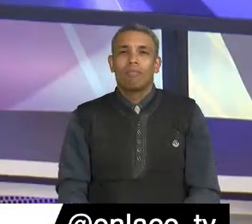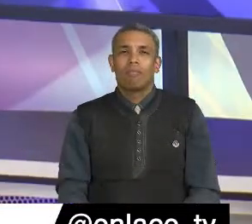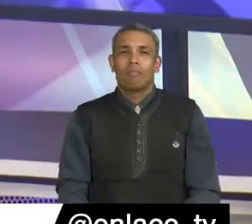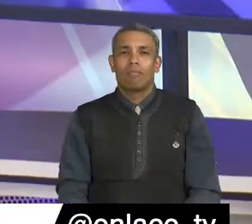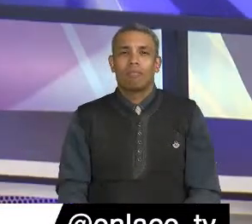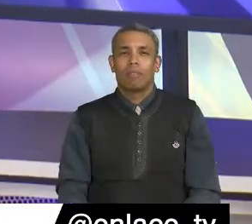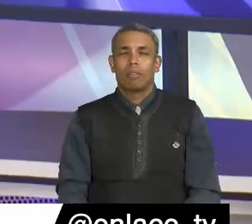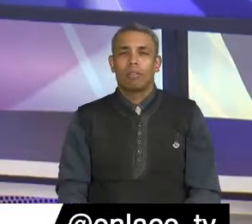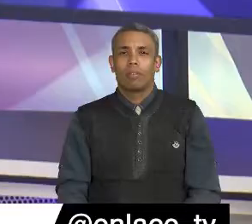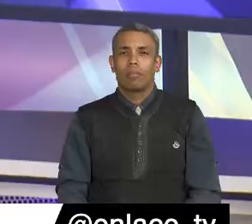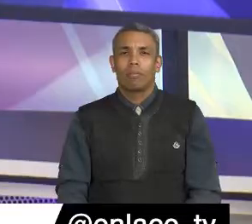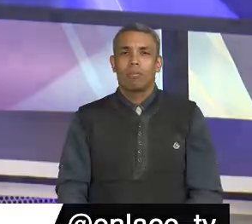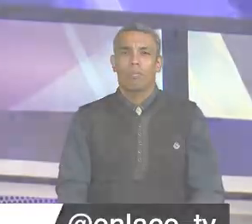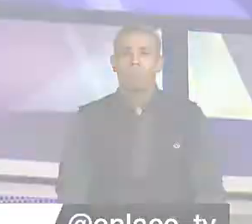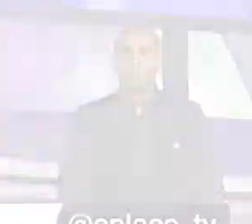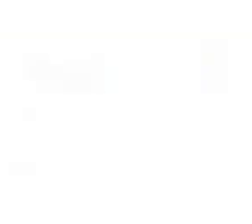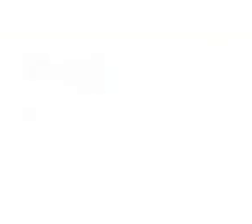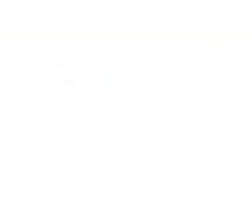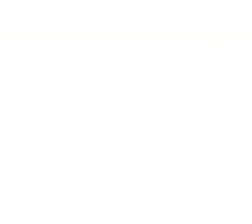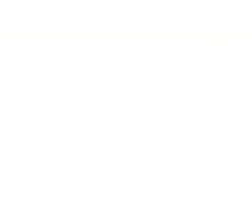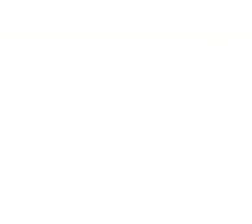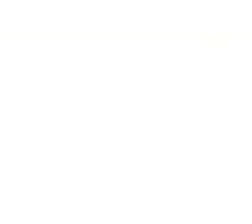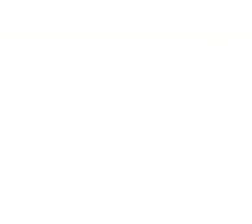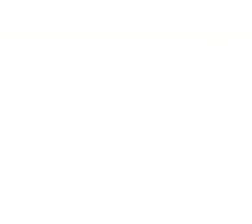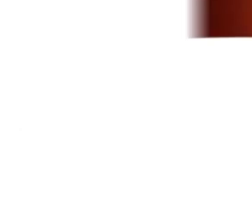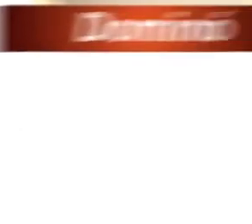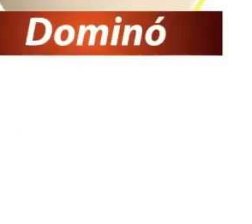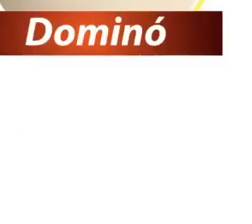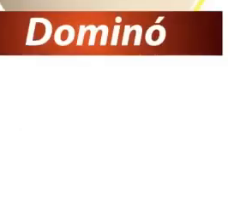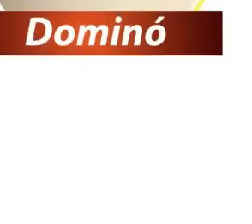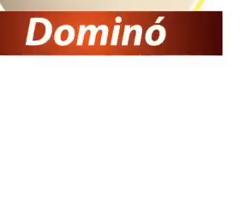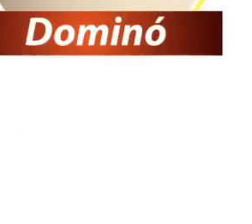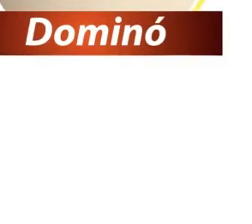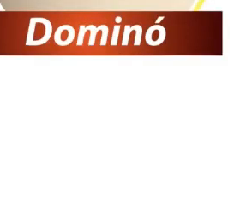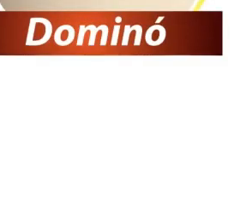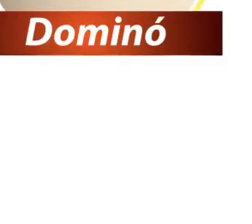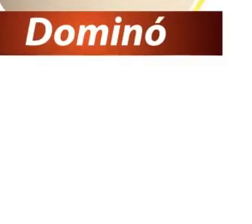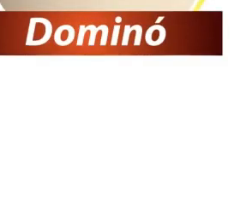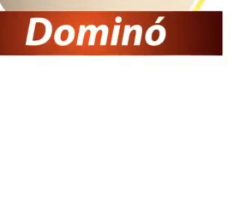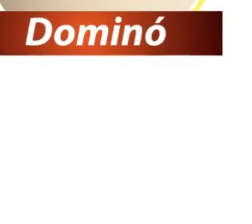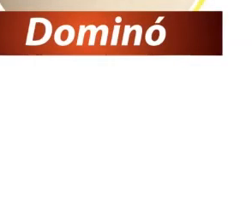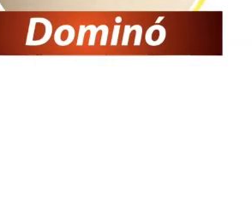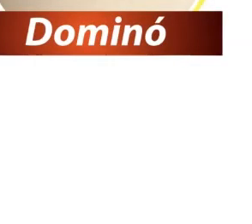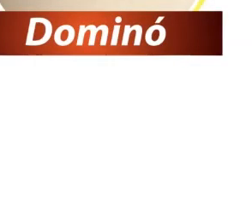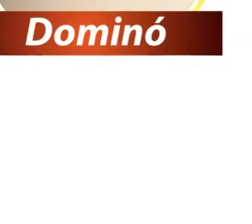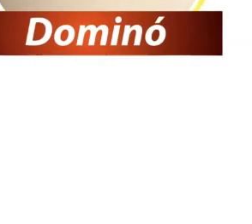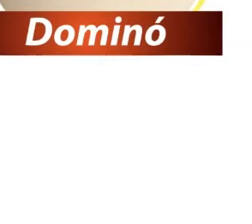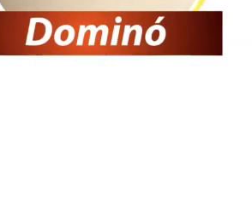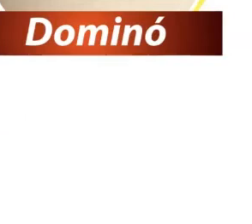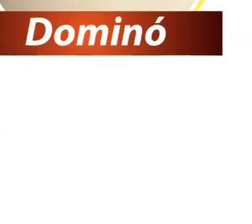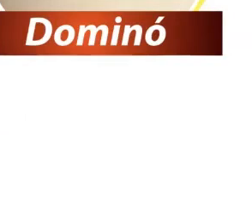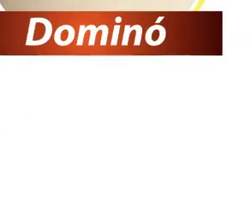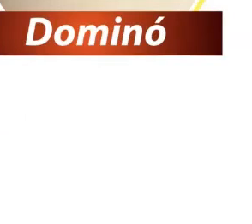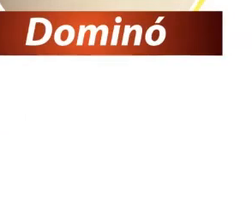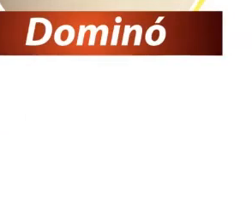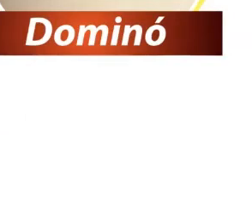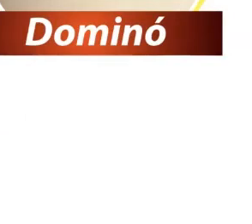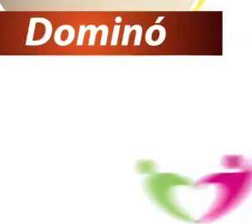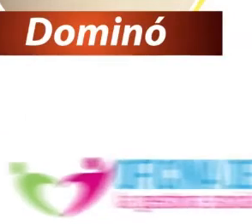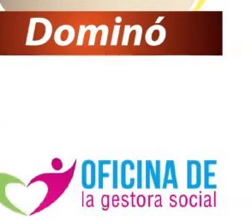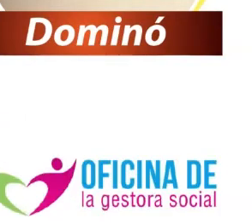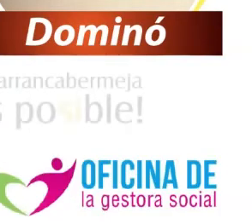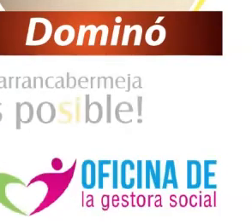con instructores todos los domingos en el Centro Comercial San Silvestre. Juegos de mesa como ajedrez y dominó desde las 9:30 hasta